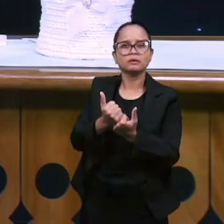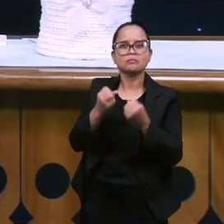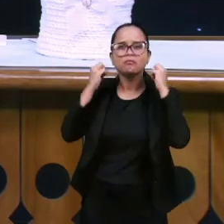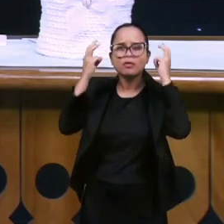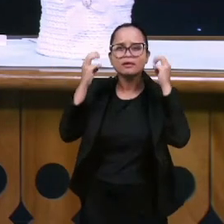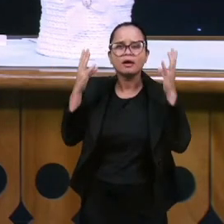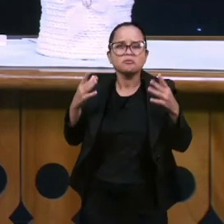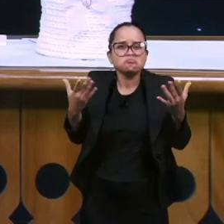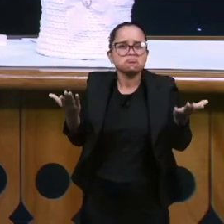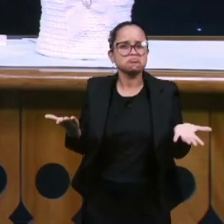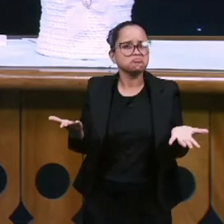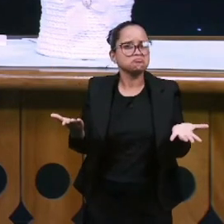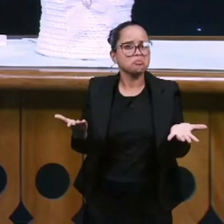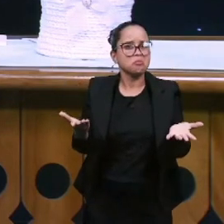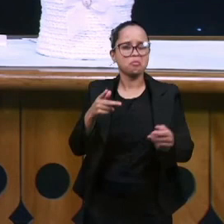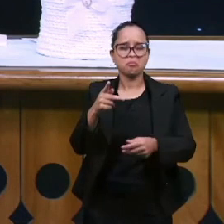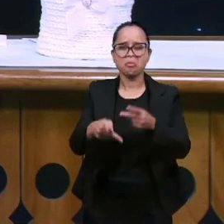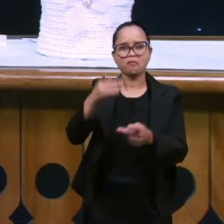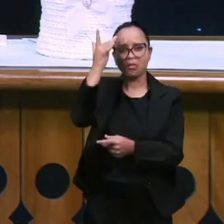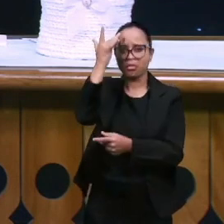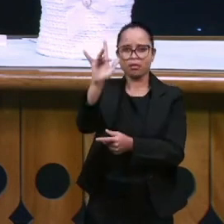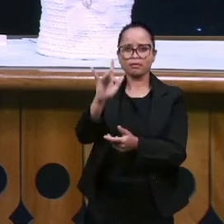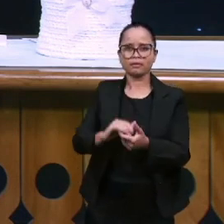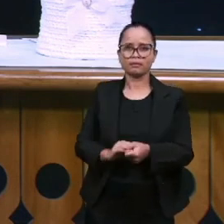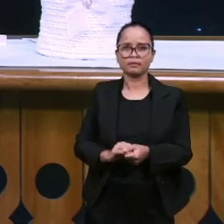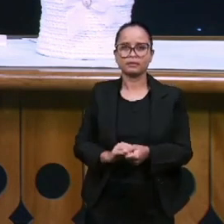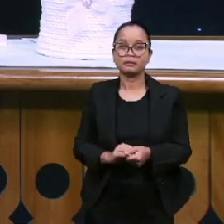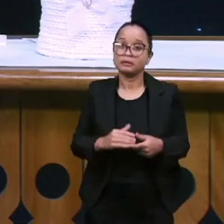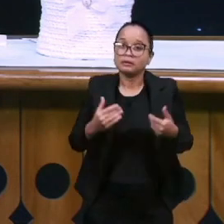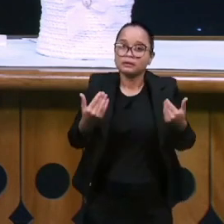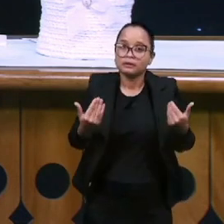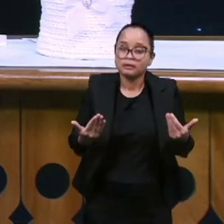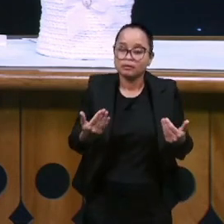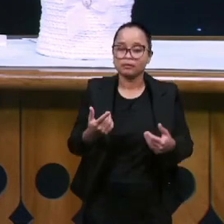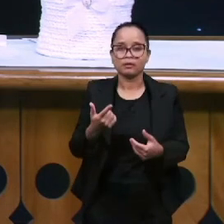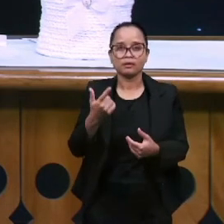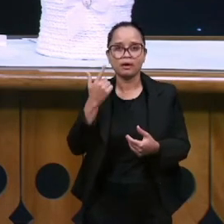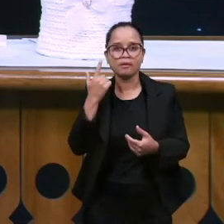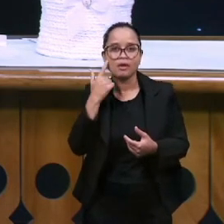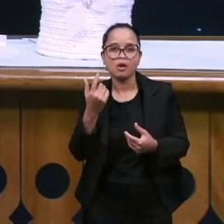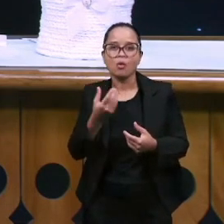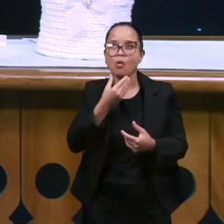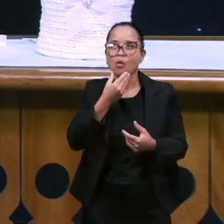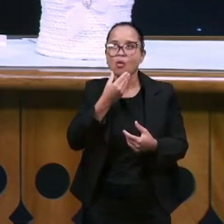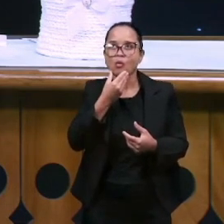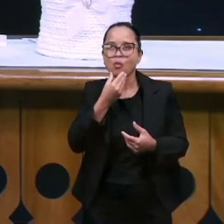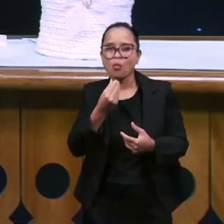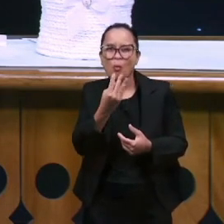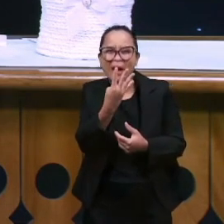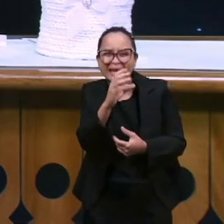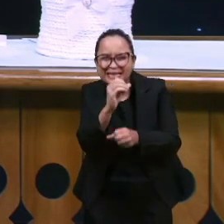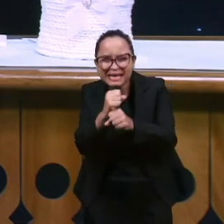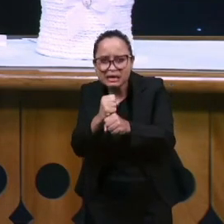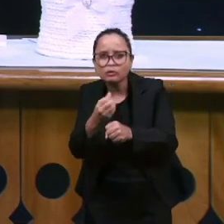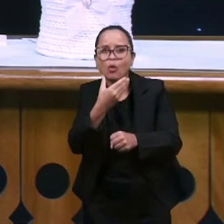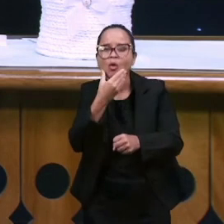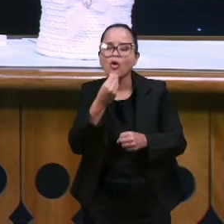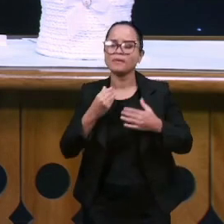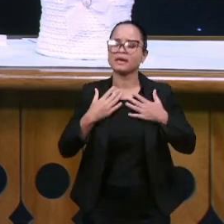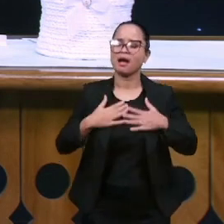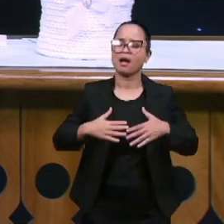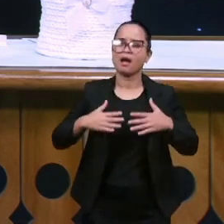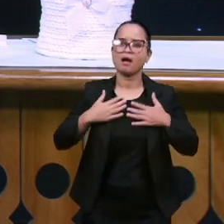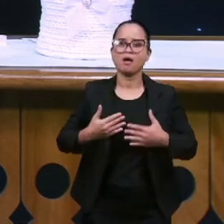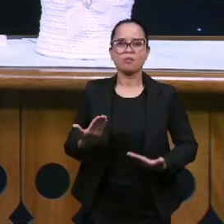sabía. 40 años bajo el gobierno de un hombre tranquilo, calmado, un siervo de Dios,